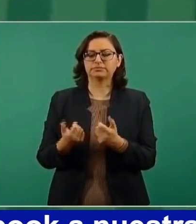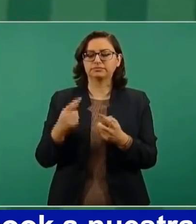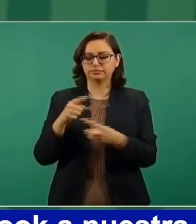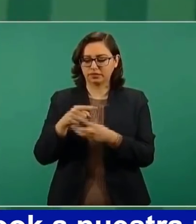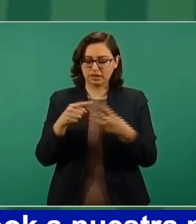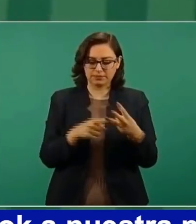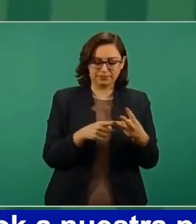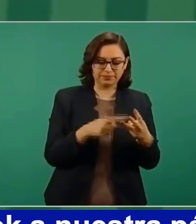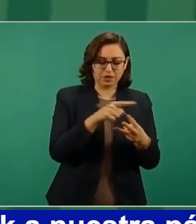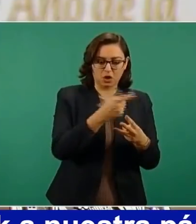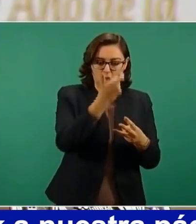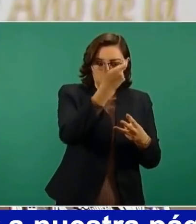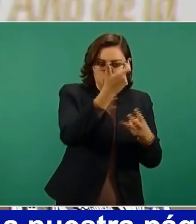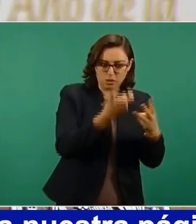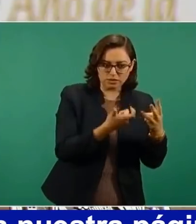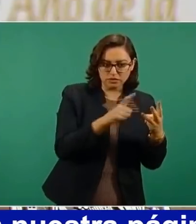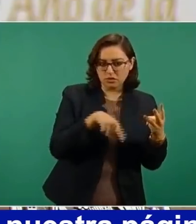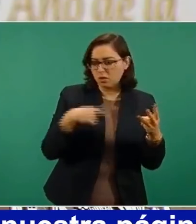el salario.